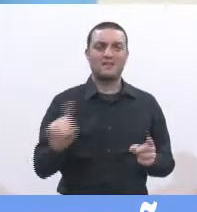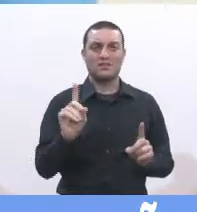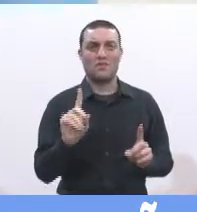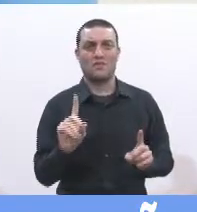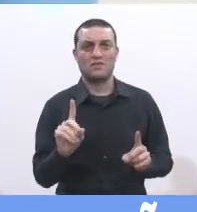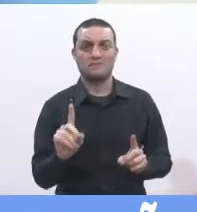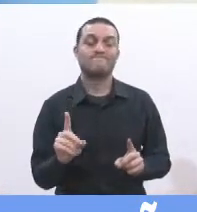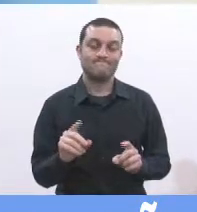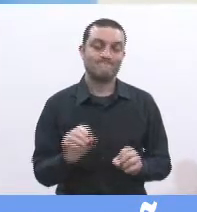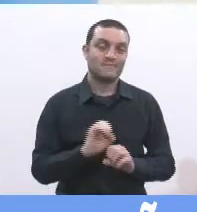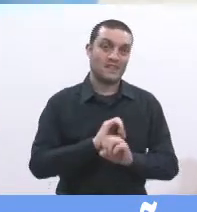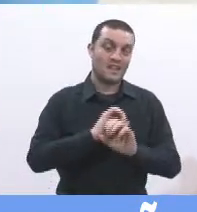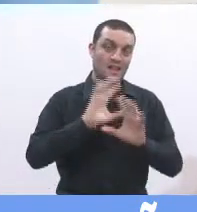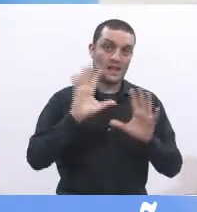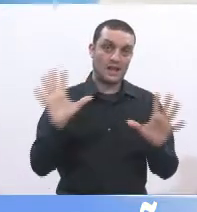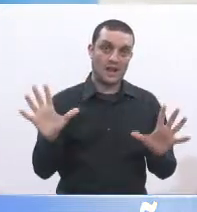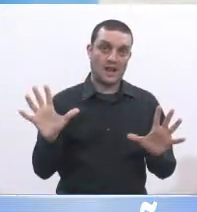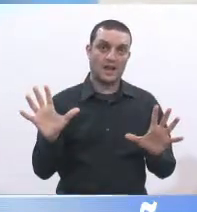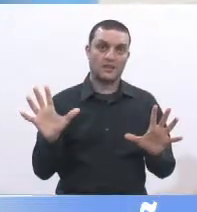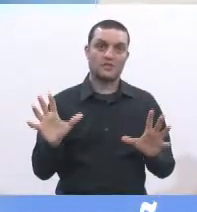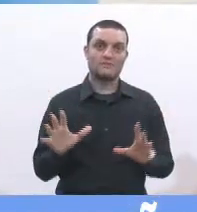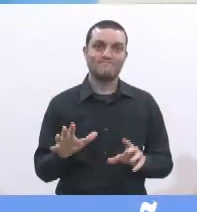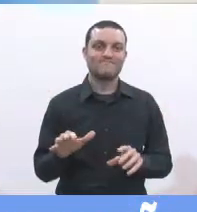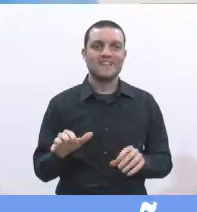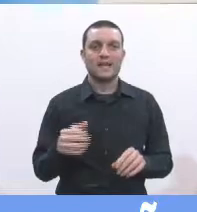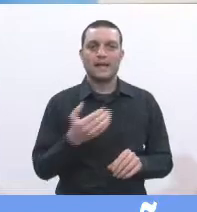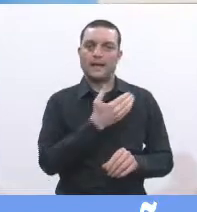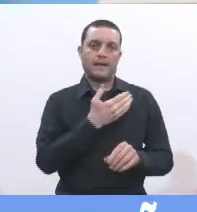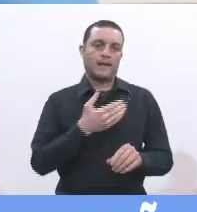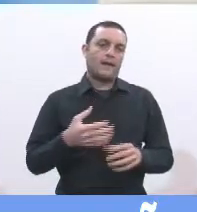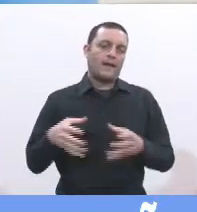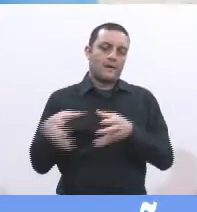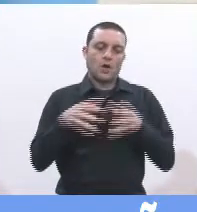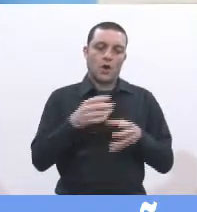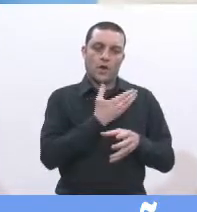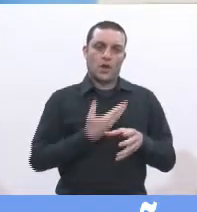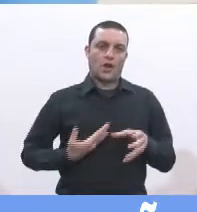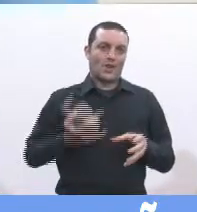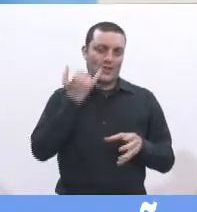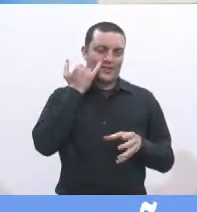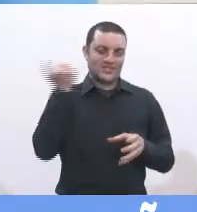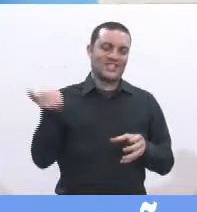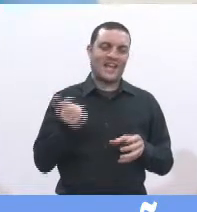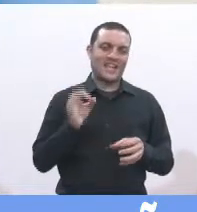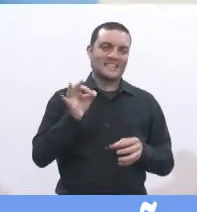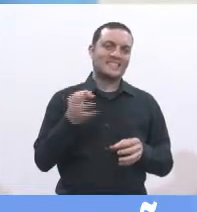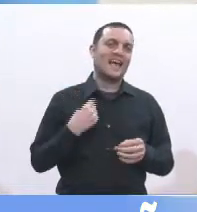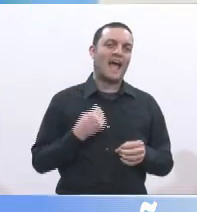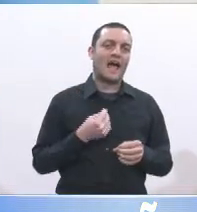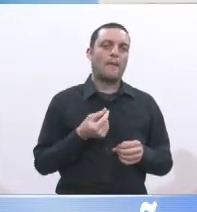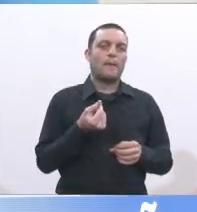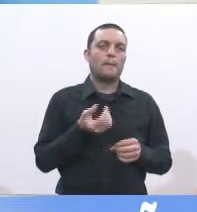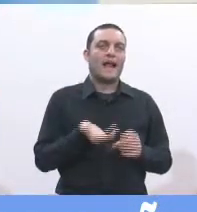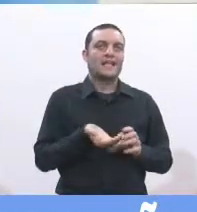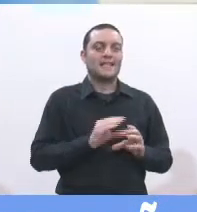criterios. Claramente, porque tenían claro qué número querían quitarle a la ciudad. Y en función de eso, insisto, armaron un cuadro,